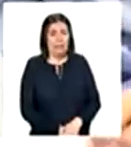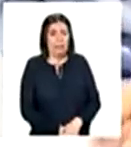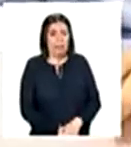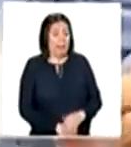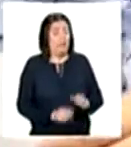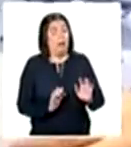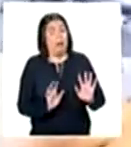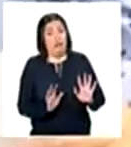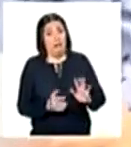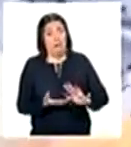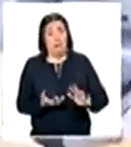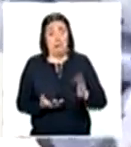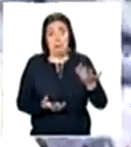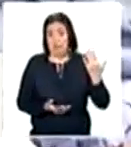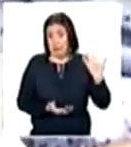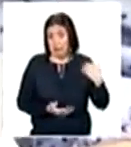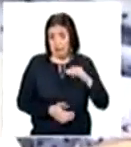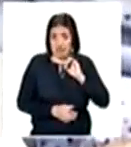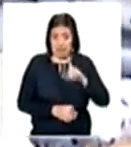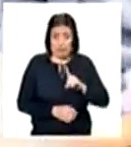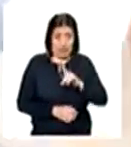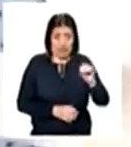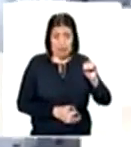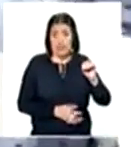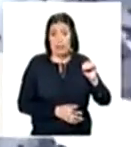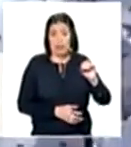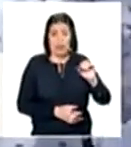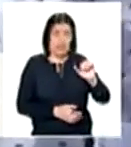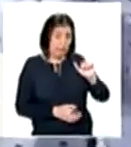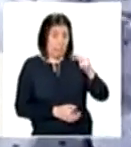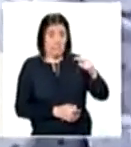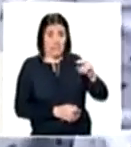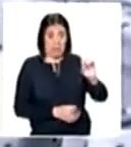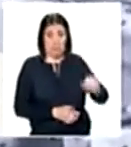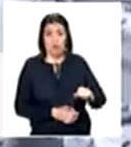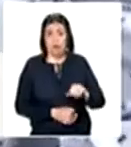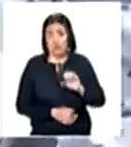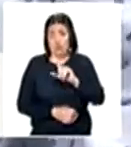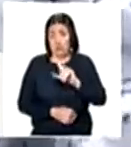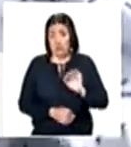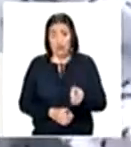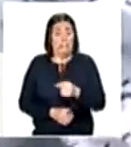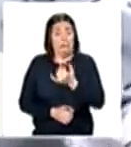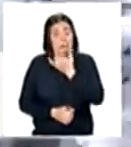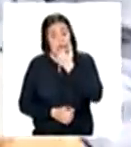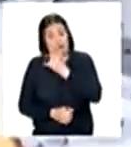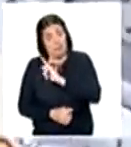Mira, ahorita dije 100 años de soledad, Gabriel García Márquez, no Pablo Coelho.